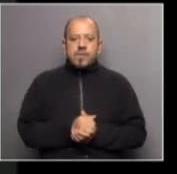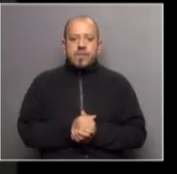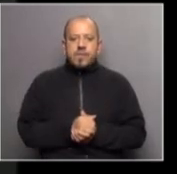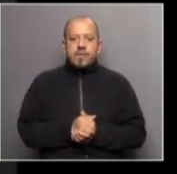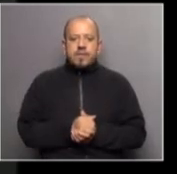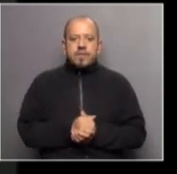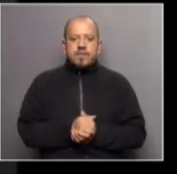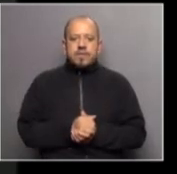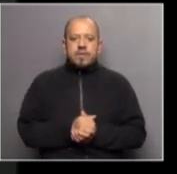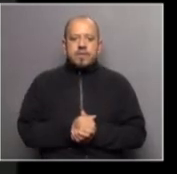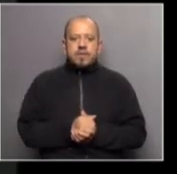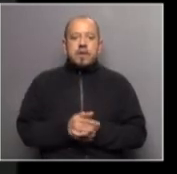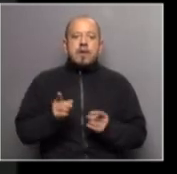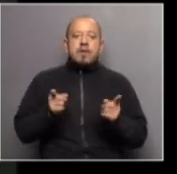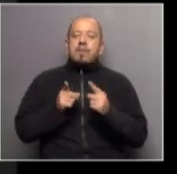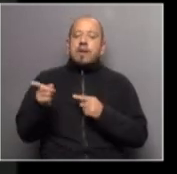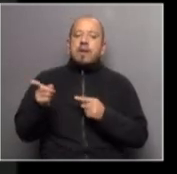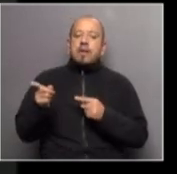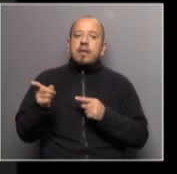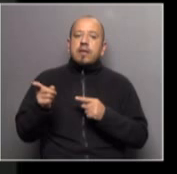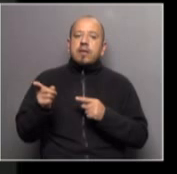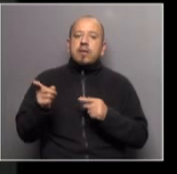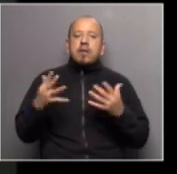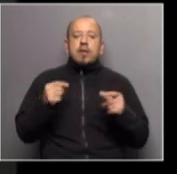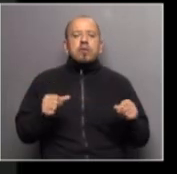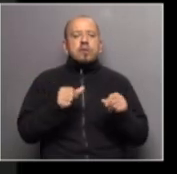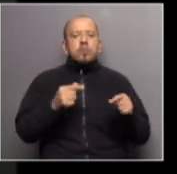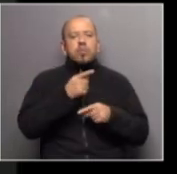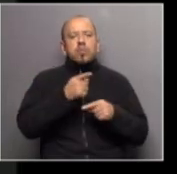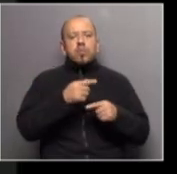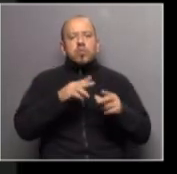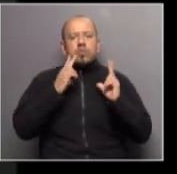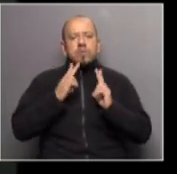Estas. Y para él un traje. ¿Qué digo?